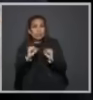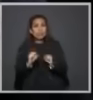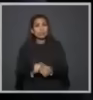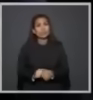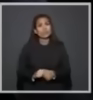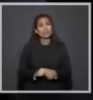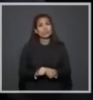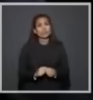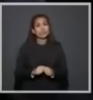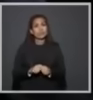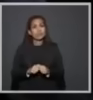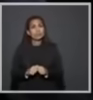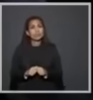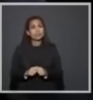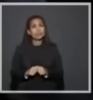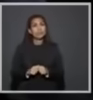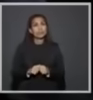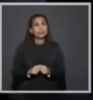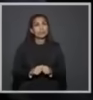también